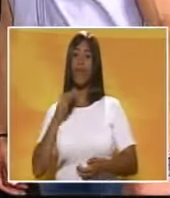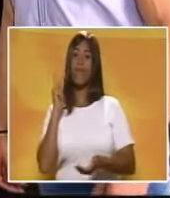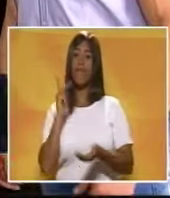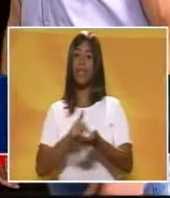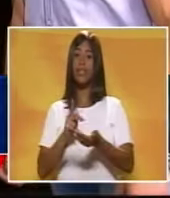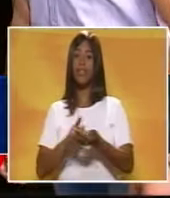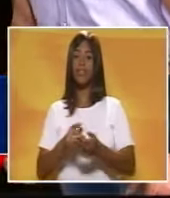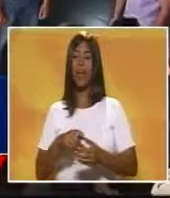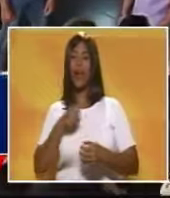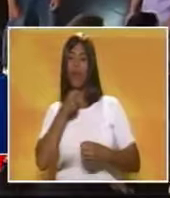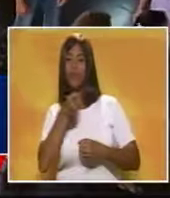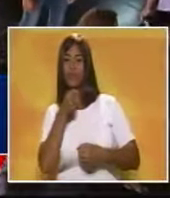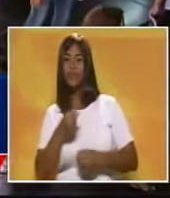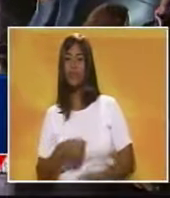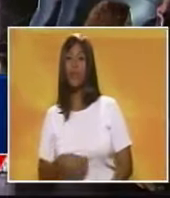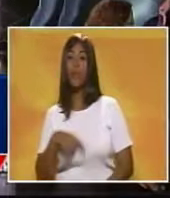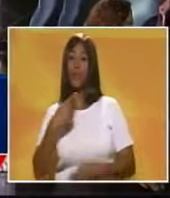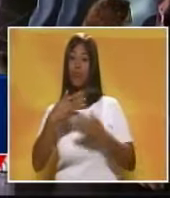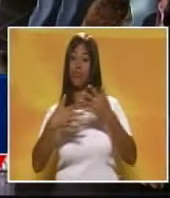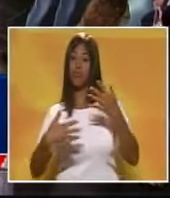los medios.